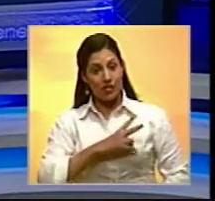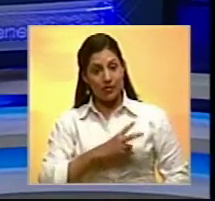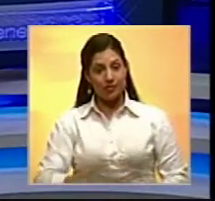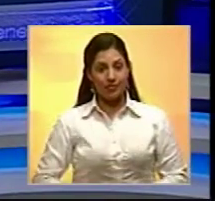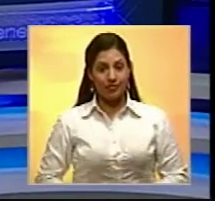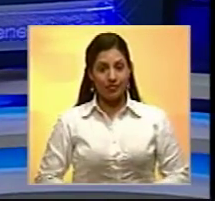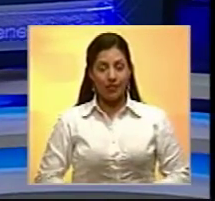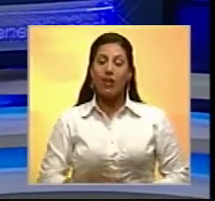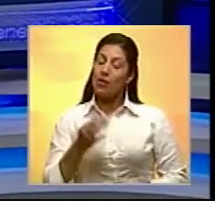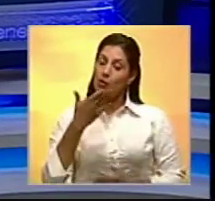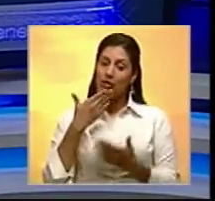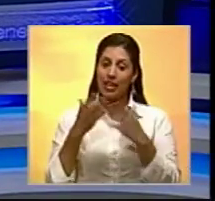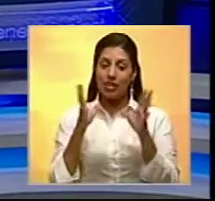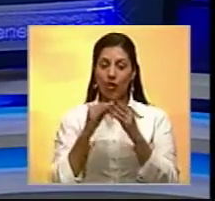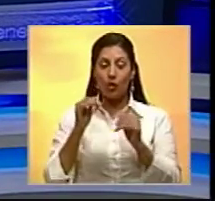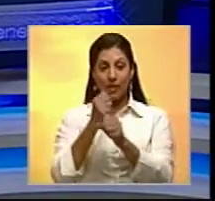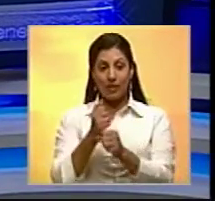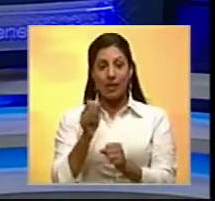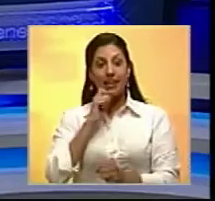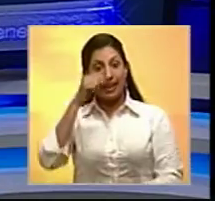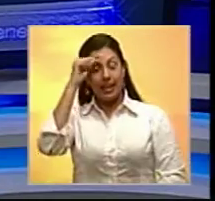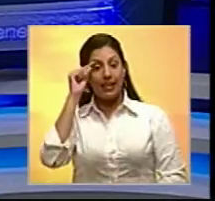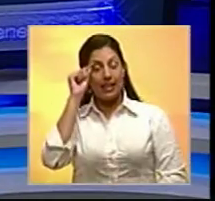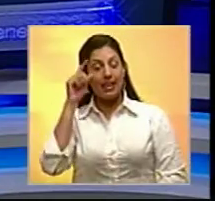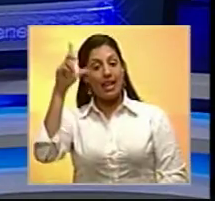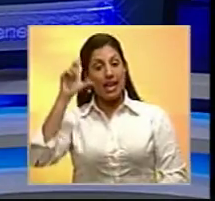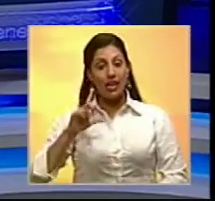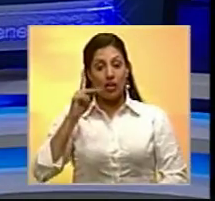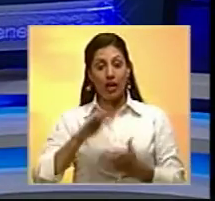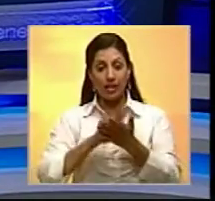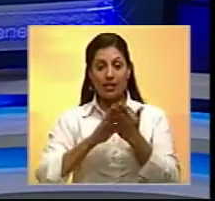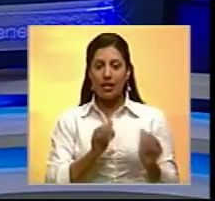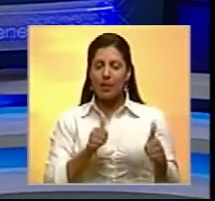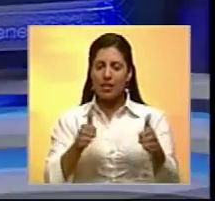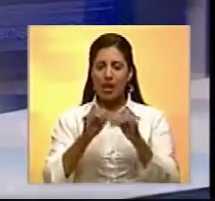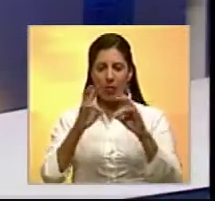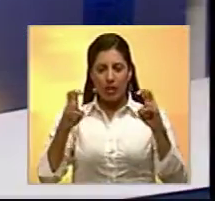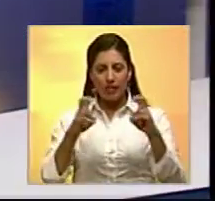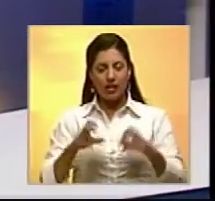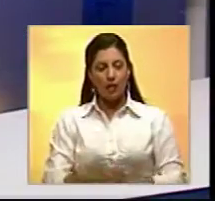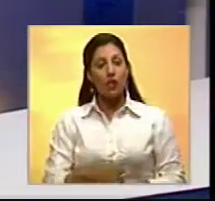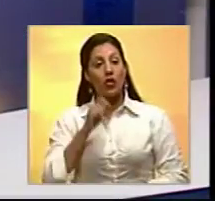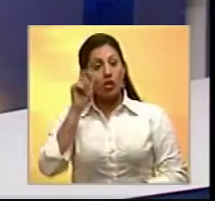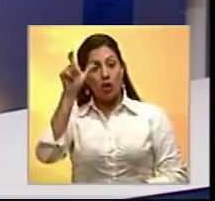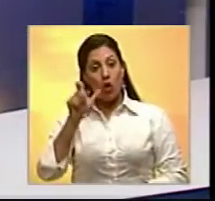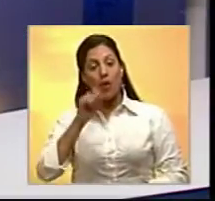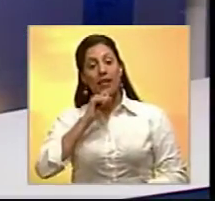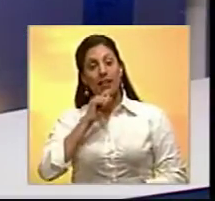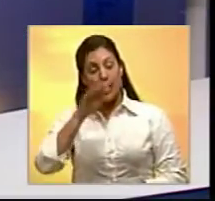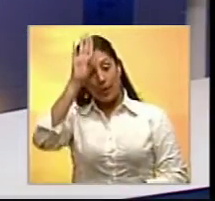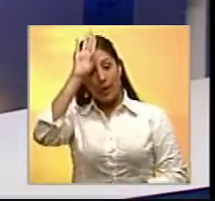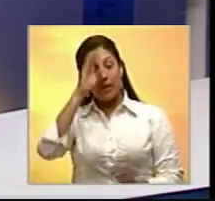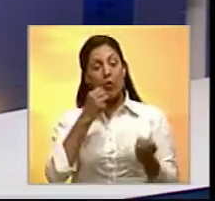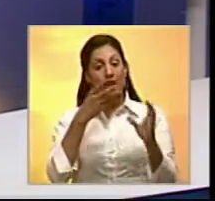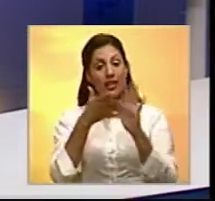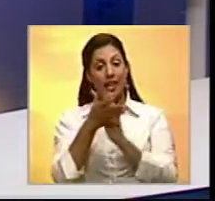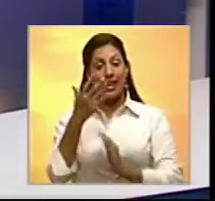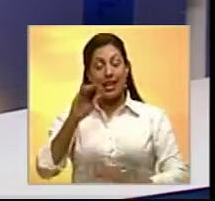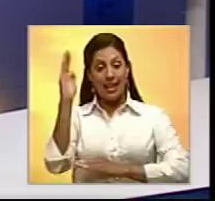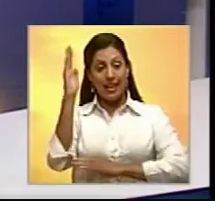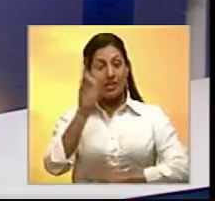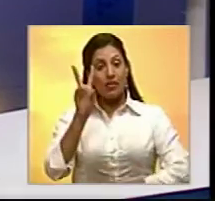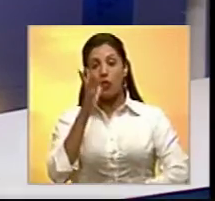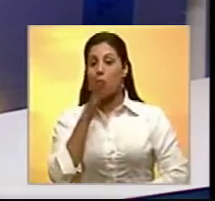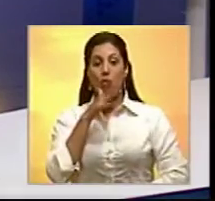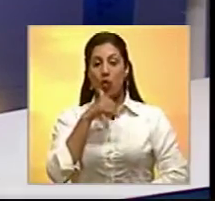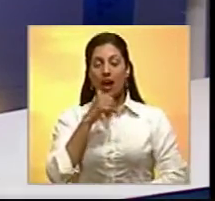Venevisión. Muchas gracias por estar allí, Andrina Yepes y Lirio Pérez. Comenzamos de inmediato. Monseñor Baltasar Porras afirmó que la Iglesia venezolana